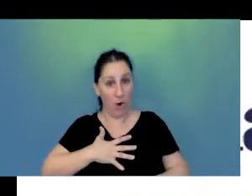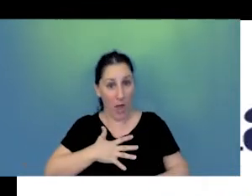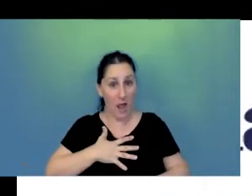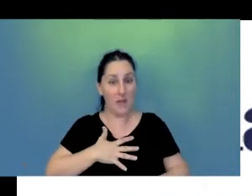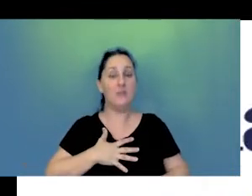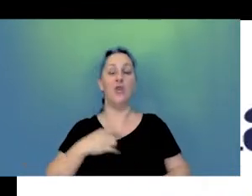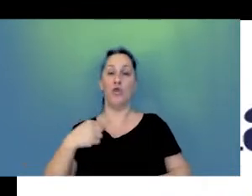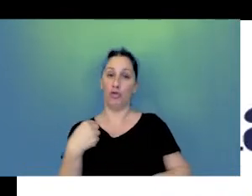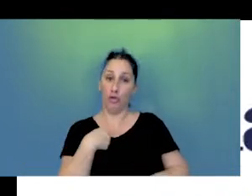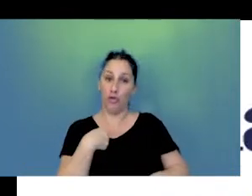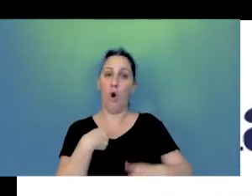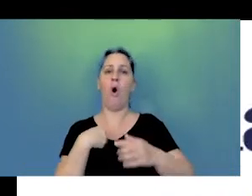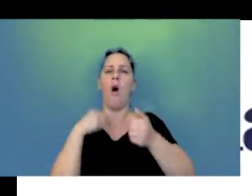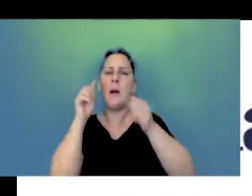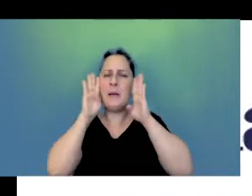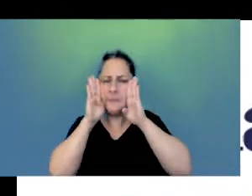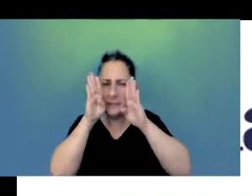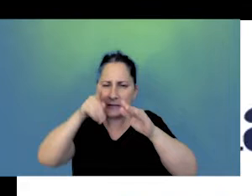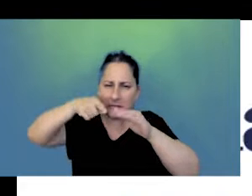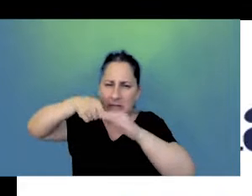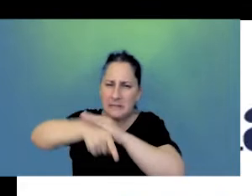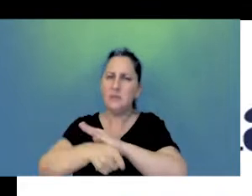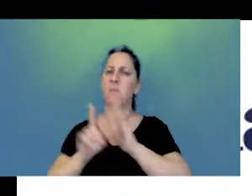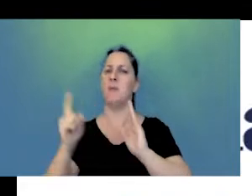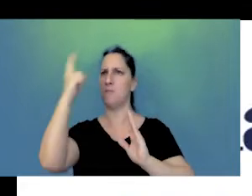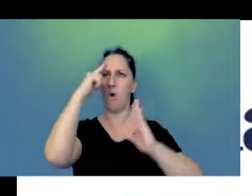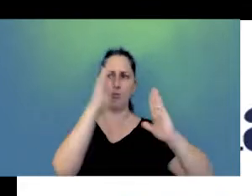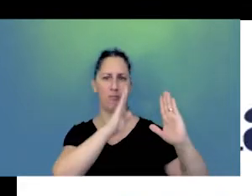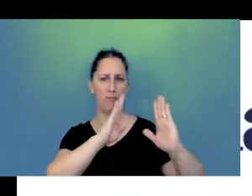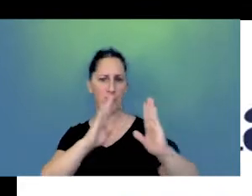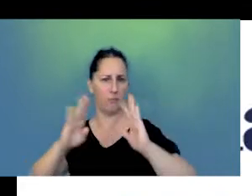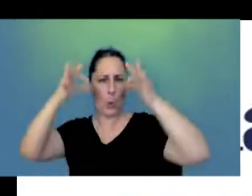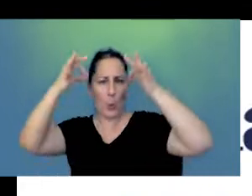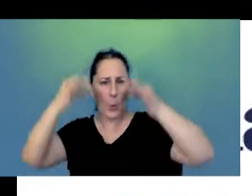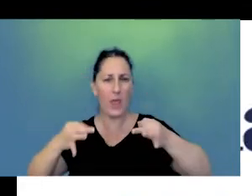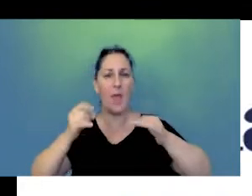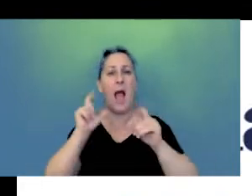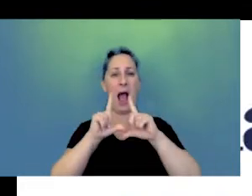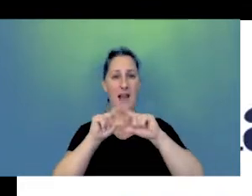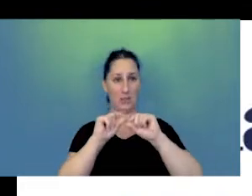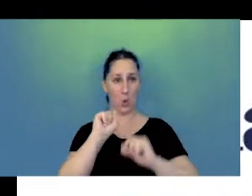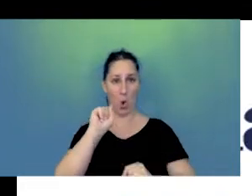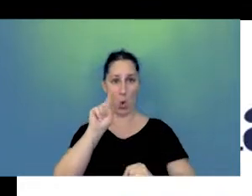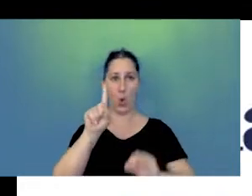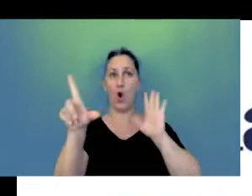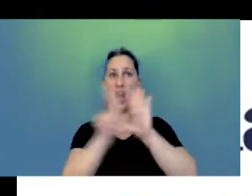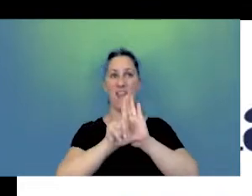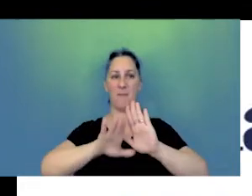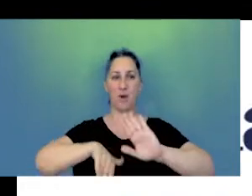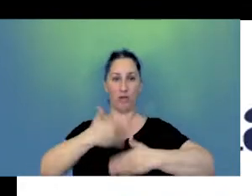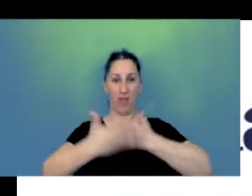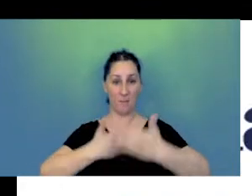yo leo puntualmente, siguiendo el criterio de interpretación literal del artículo 1 de la Ley de